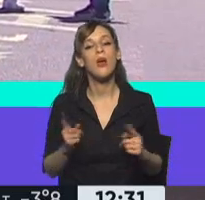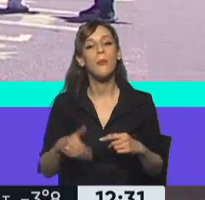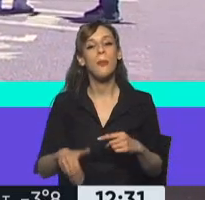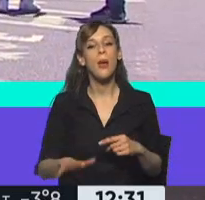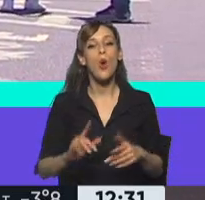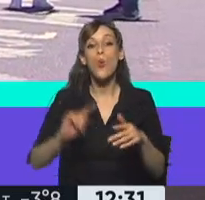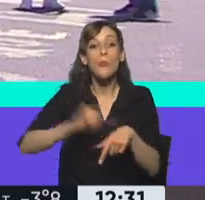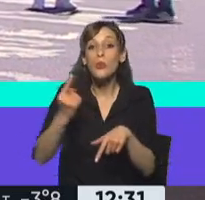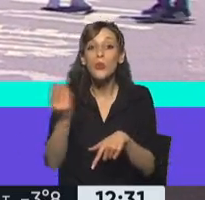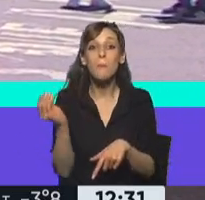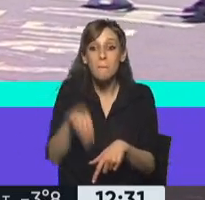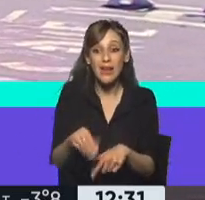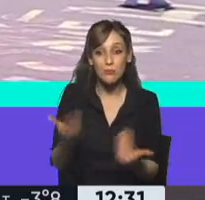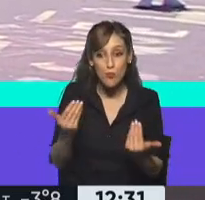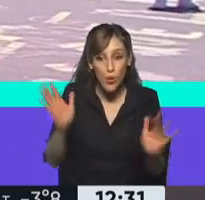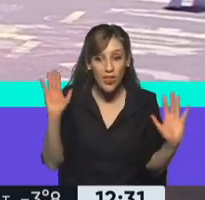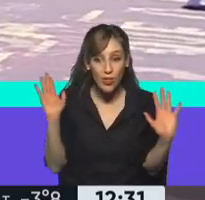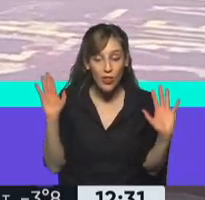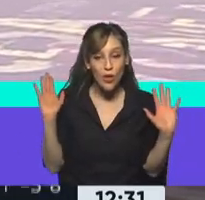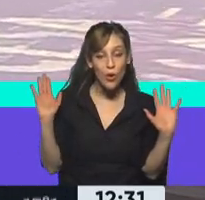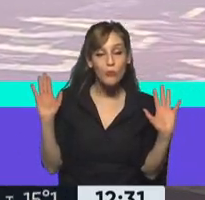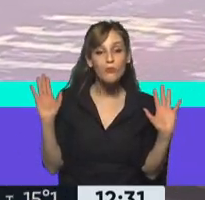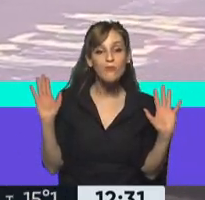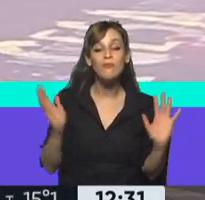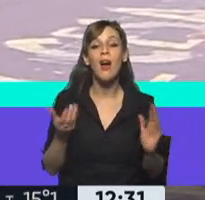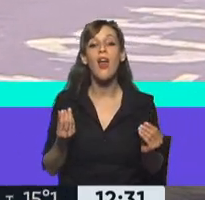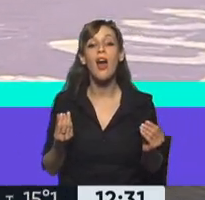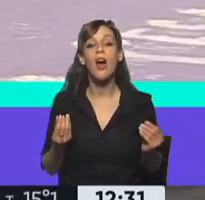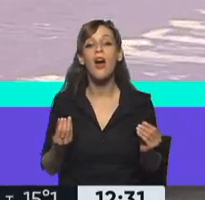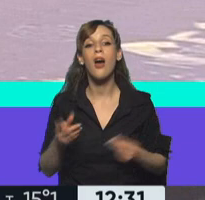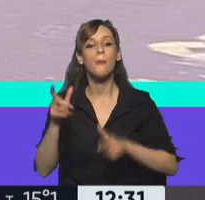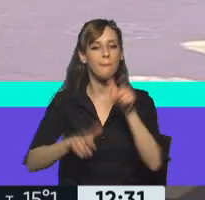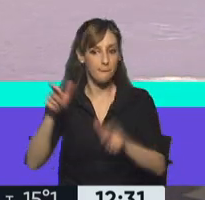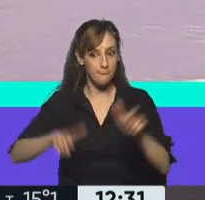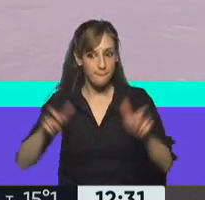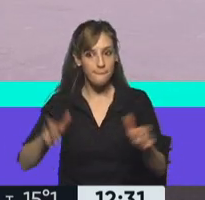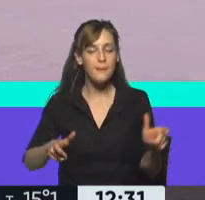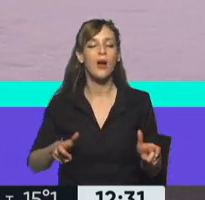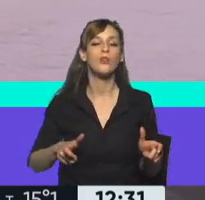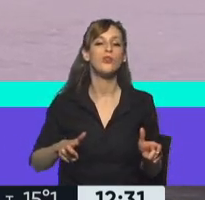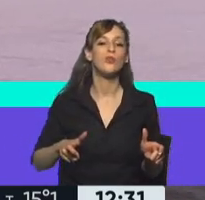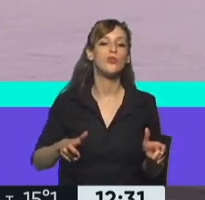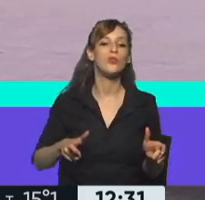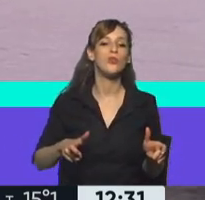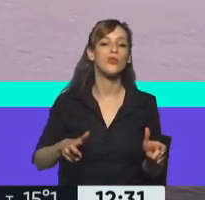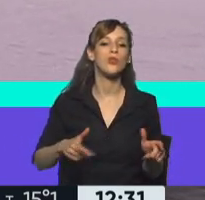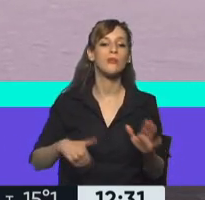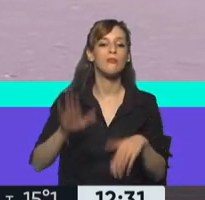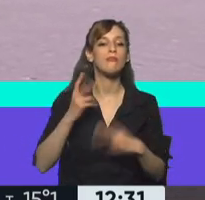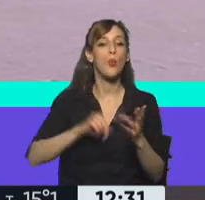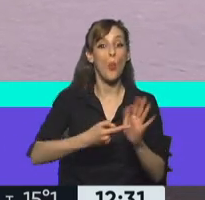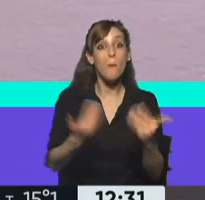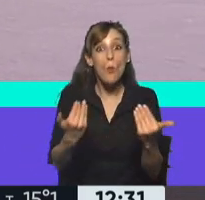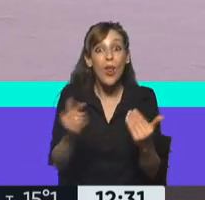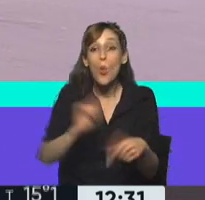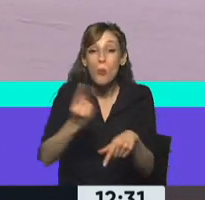tenemos un minuto más como para darle un servicio a la gente, sobre todo al que se tiene que movilizar por la ciudad de Buenos Aires. Ustedes díganme si tengo un minuto